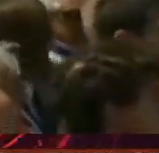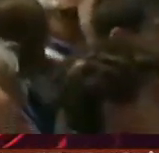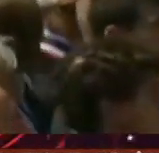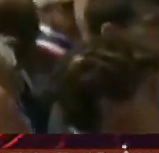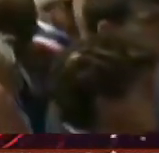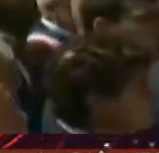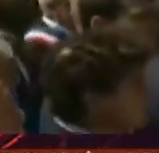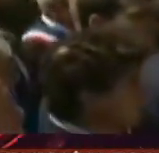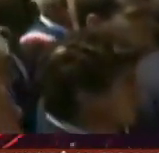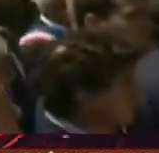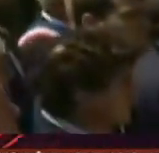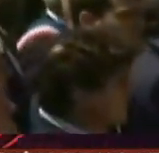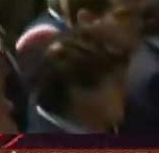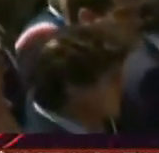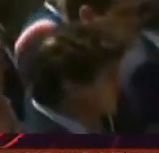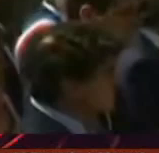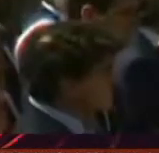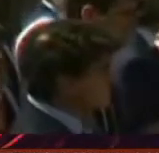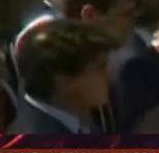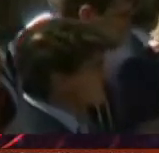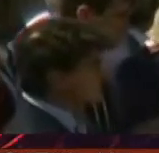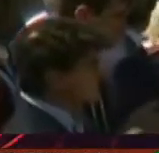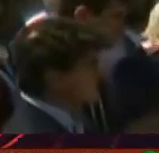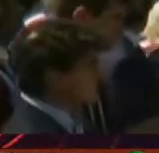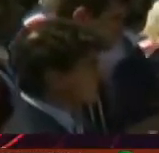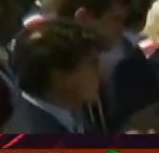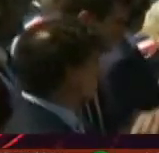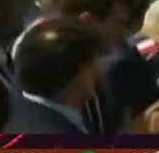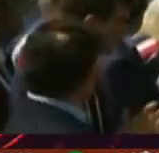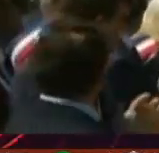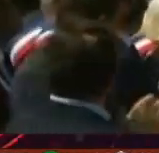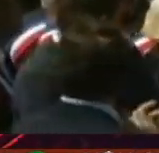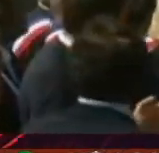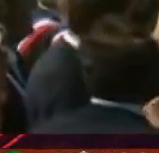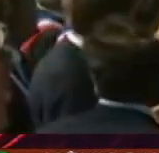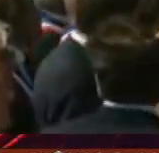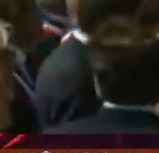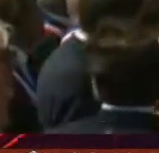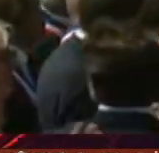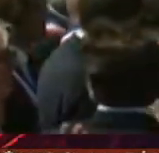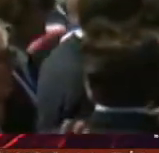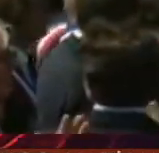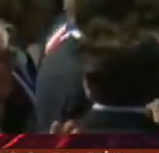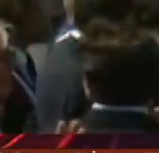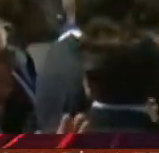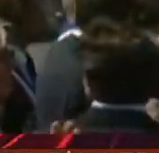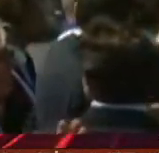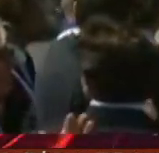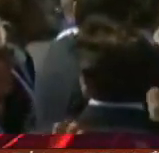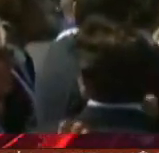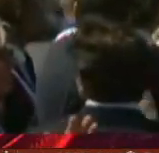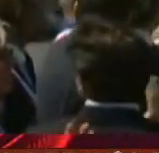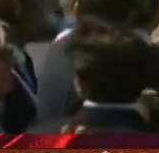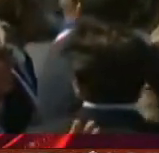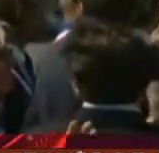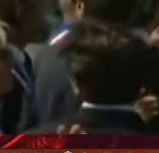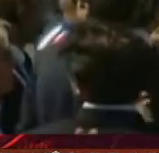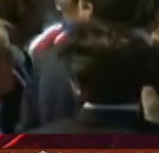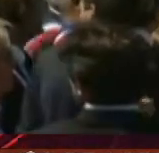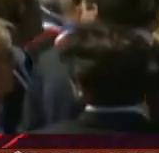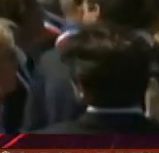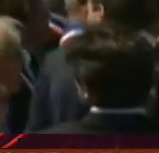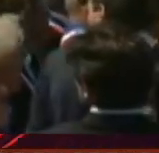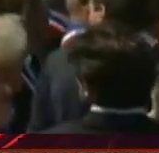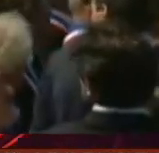Mientras tanto, poco a poco siguen apareciendo videos del momento justo en que se realizó ese lamentable